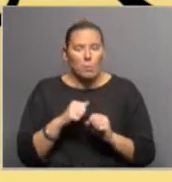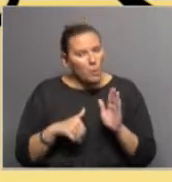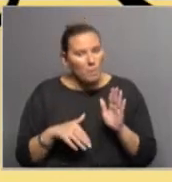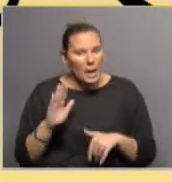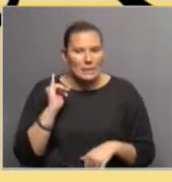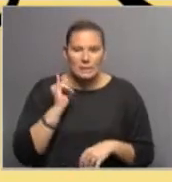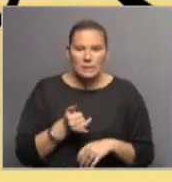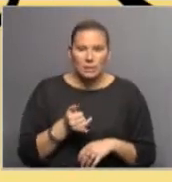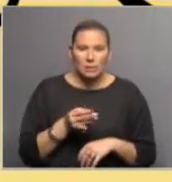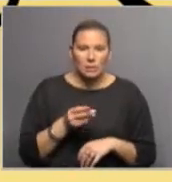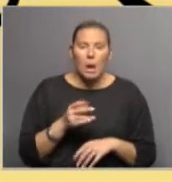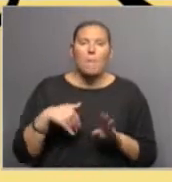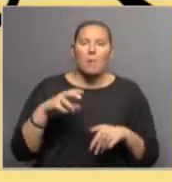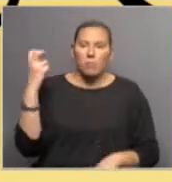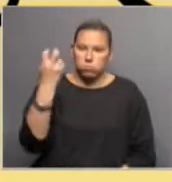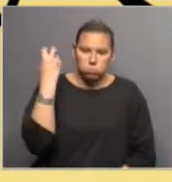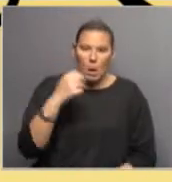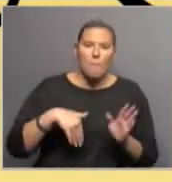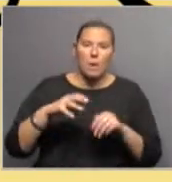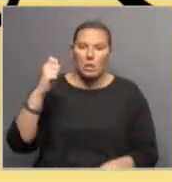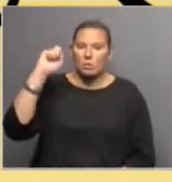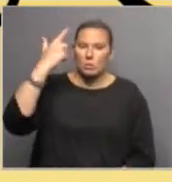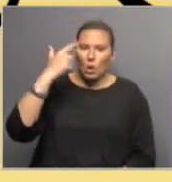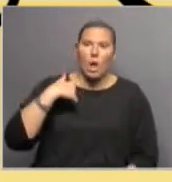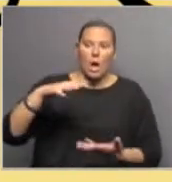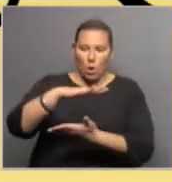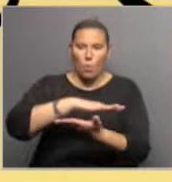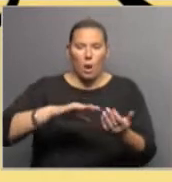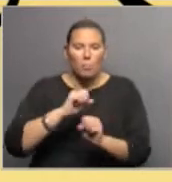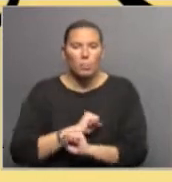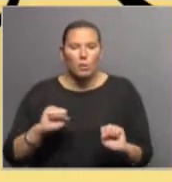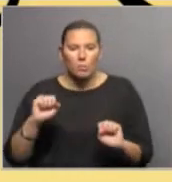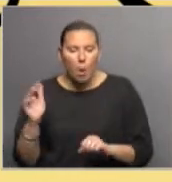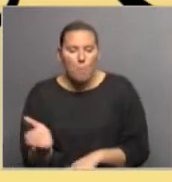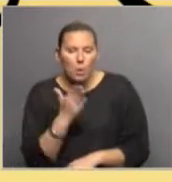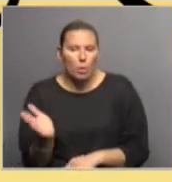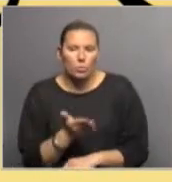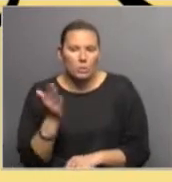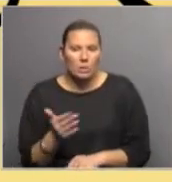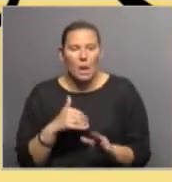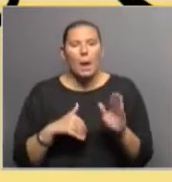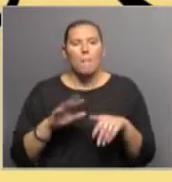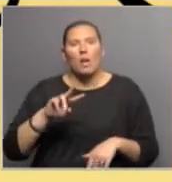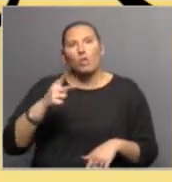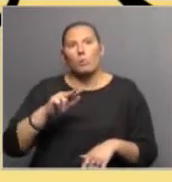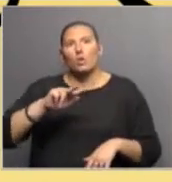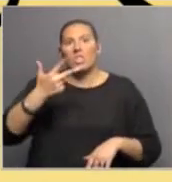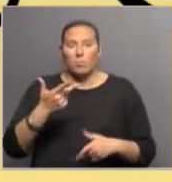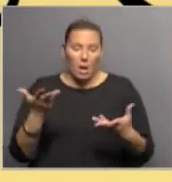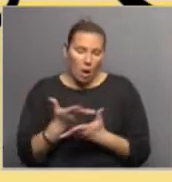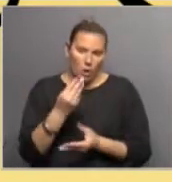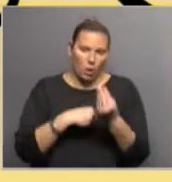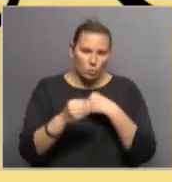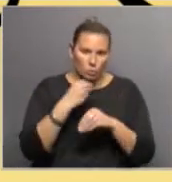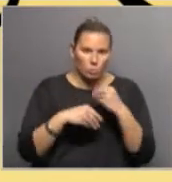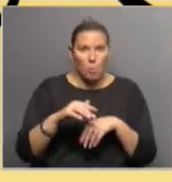más. Tenemos más viento, tenemos más sol, tenemos espacio, por lo tanto podemos producir más del doble o triple lo que hoy consumimos,